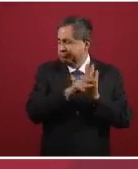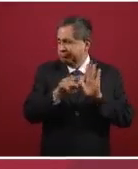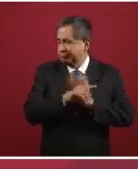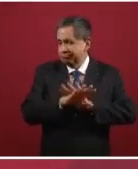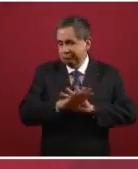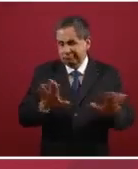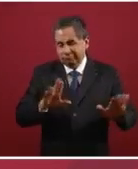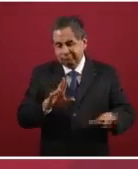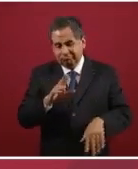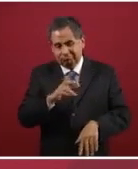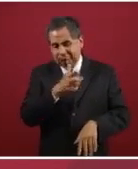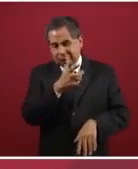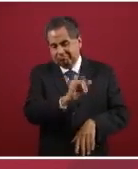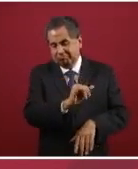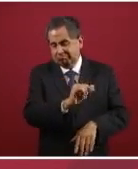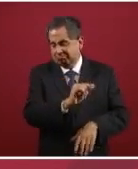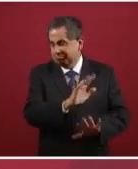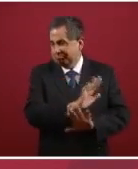no